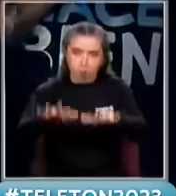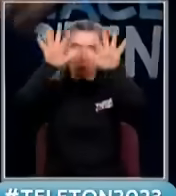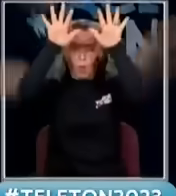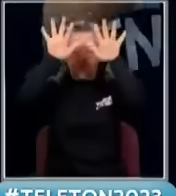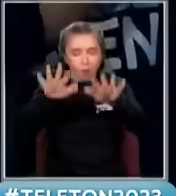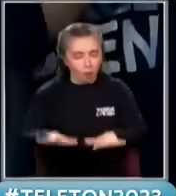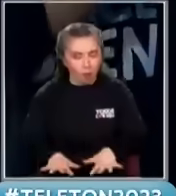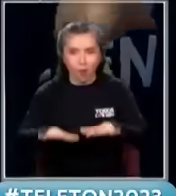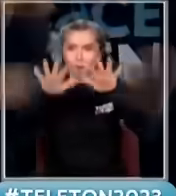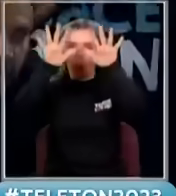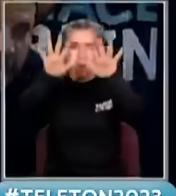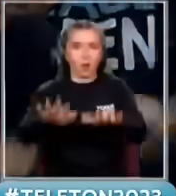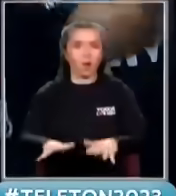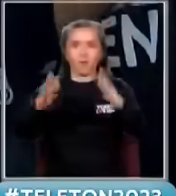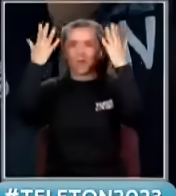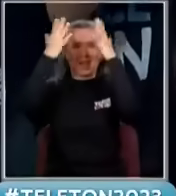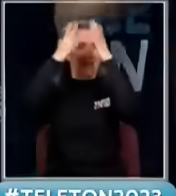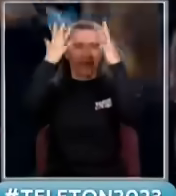Bravo. Crack.